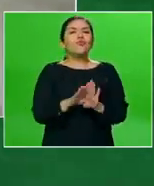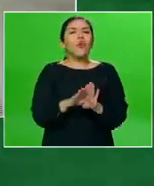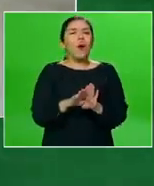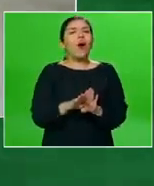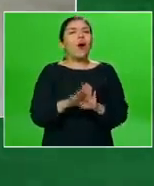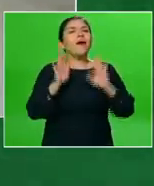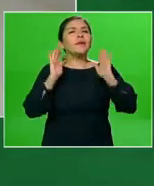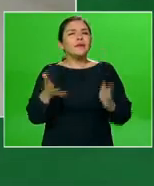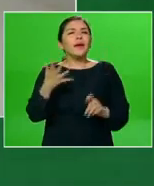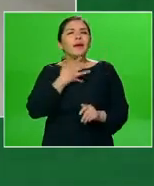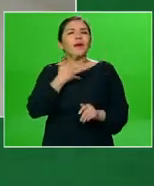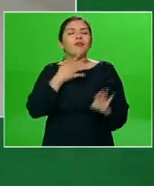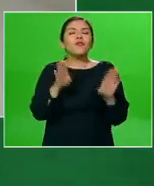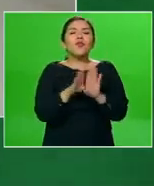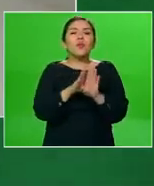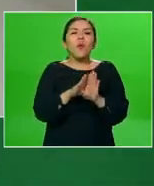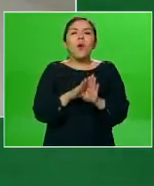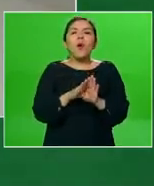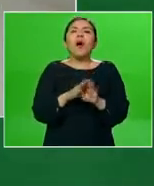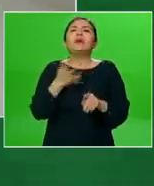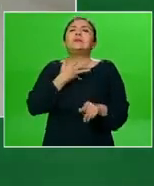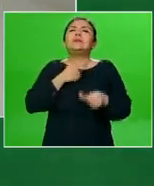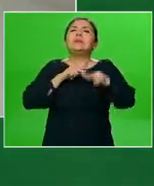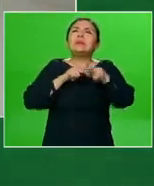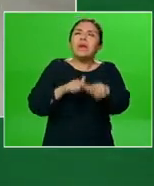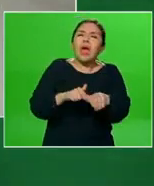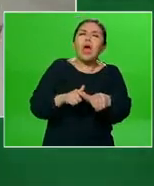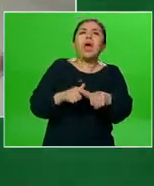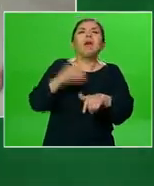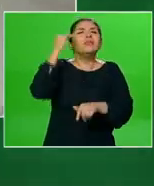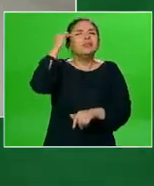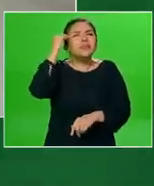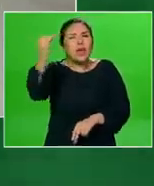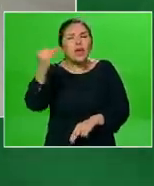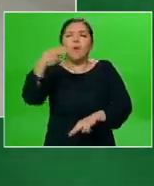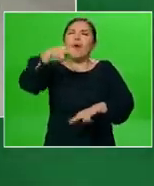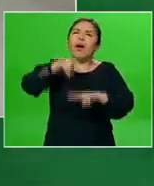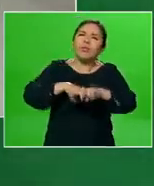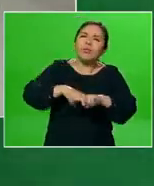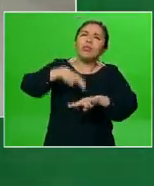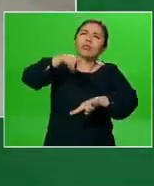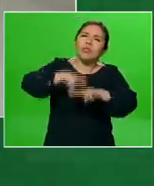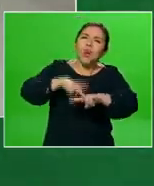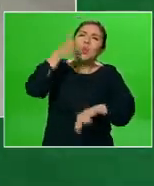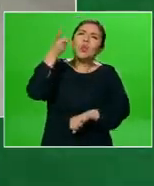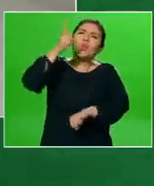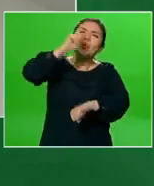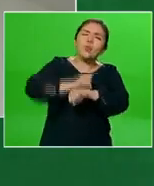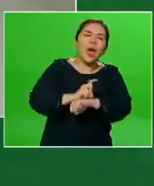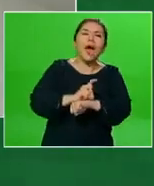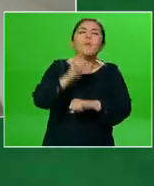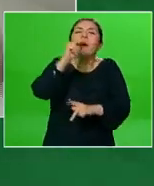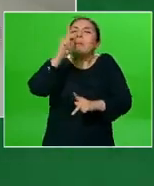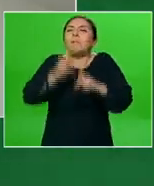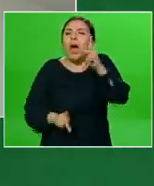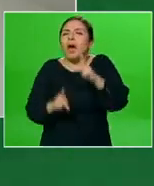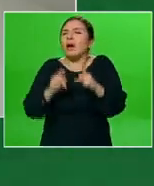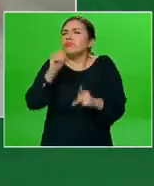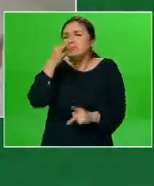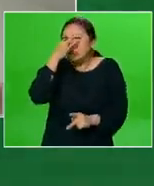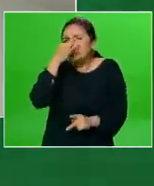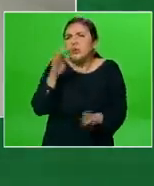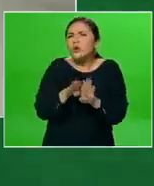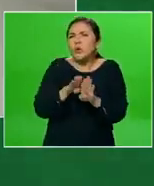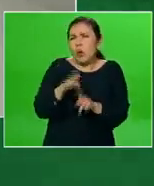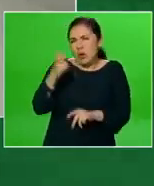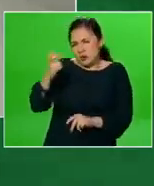tratando de interrumpir la cantidad de sencillo en el tiempo que nos sentamos en el día y si son cómodos me